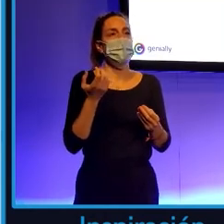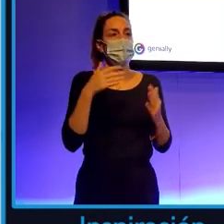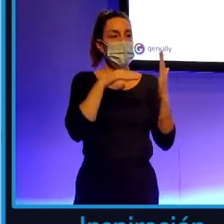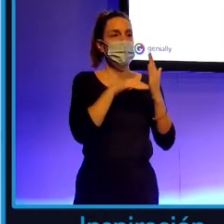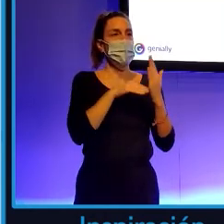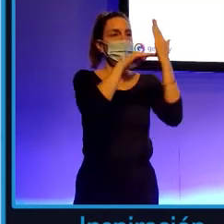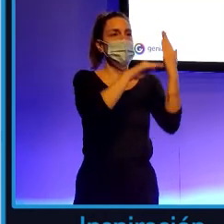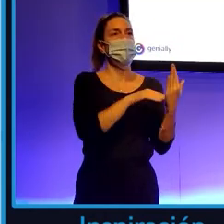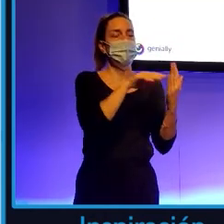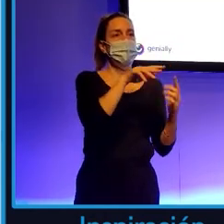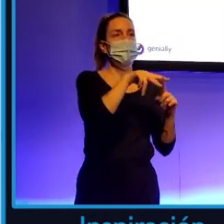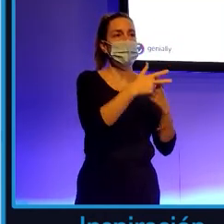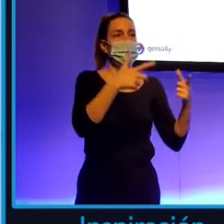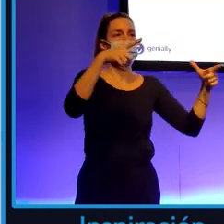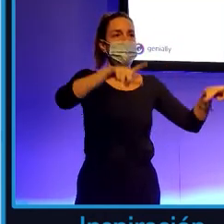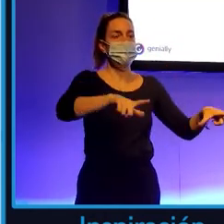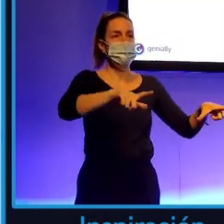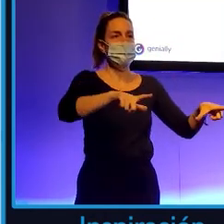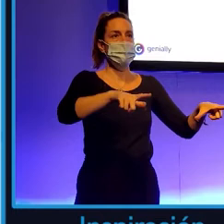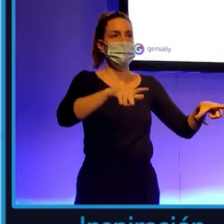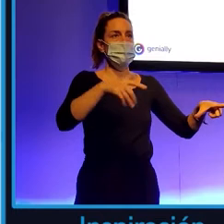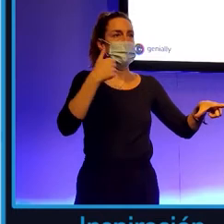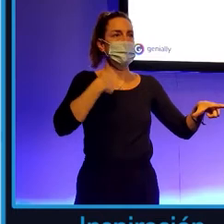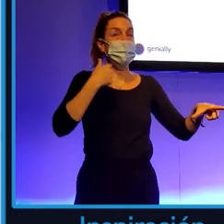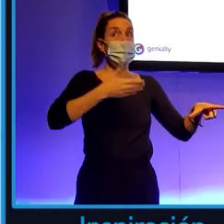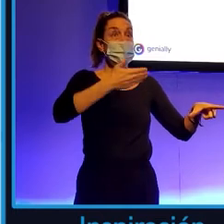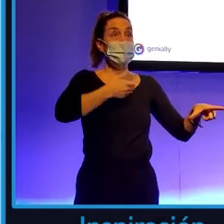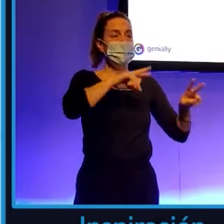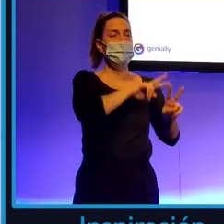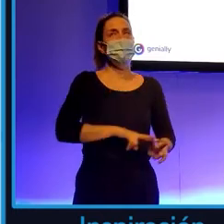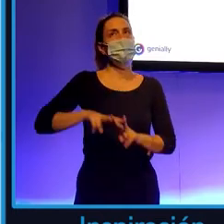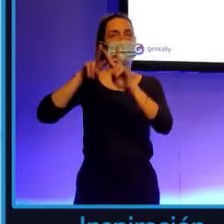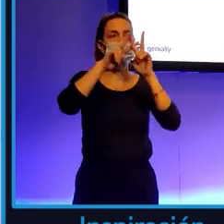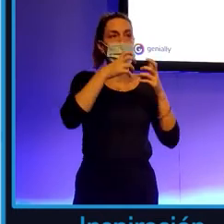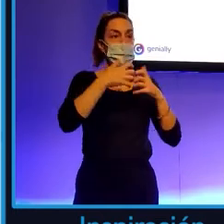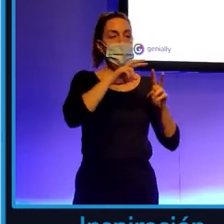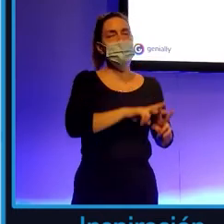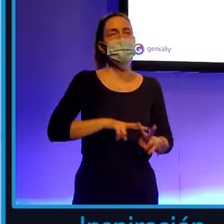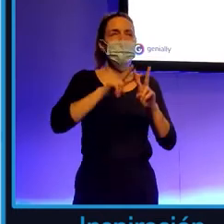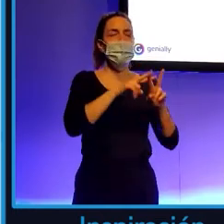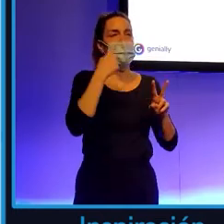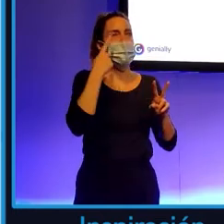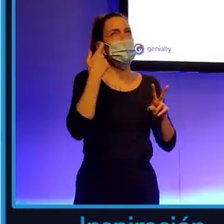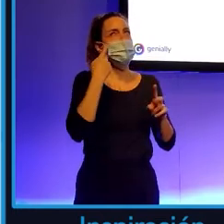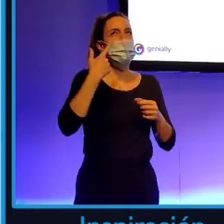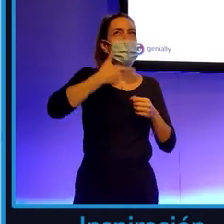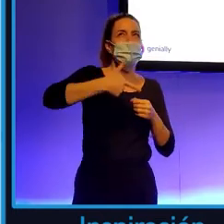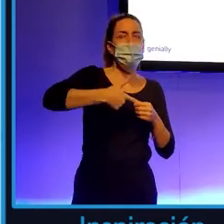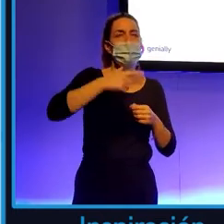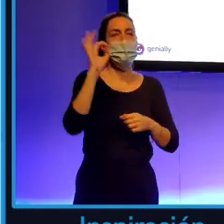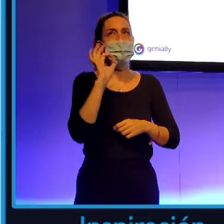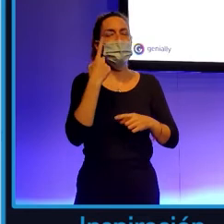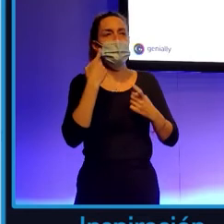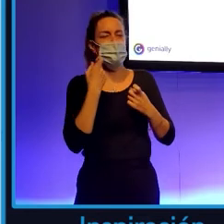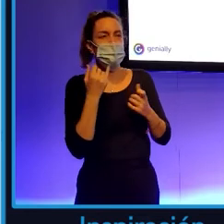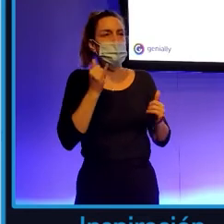camión porque sabe perfectamente si le falta freno sabe perfectamente si necesita gasolina por los kilómetros que